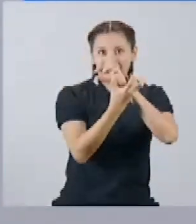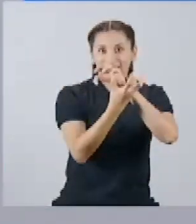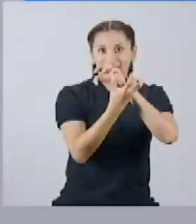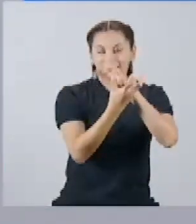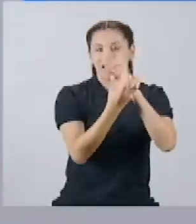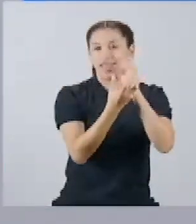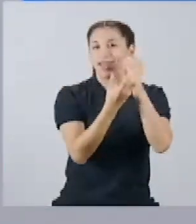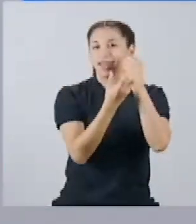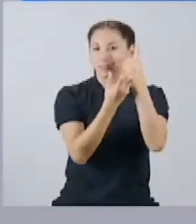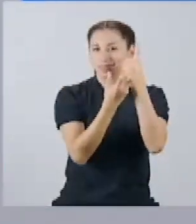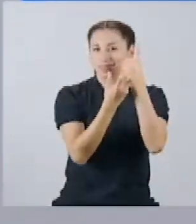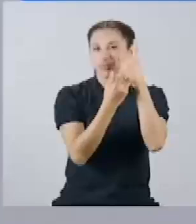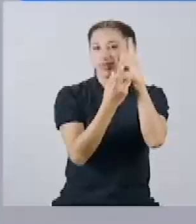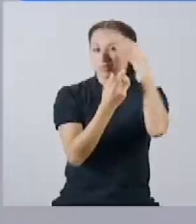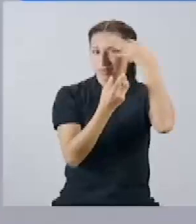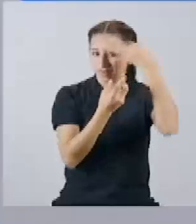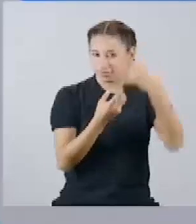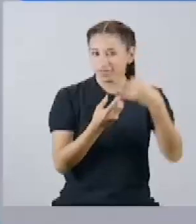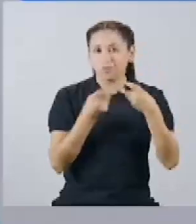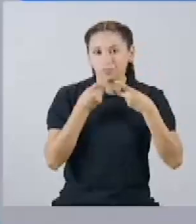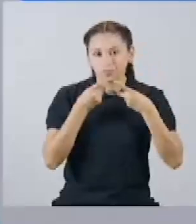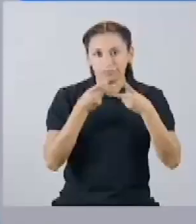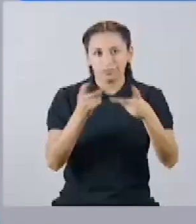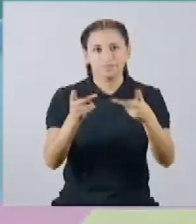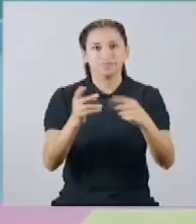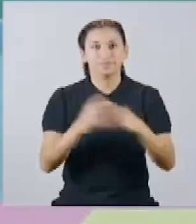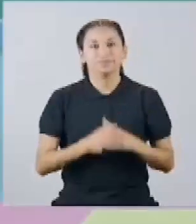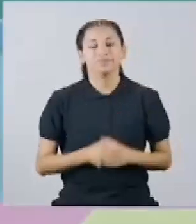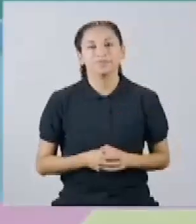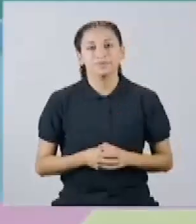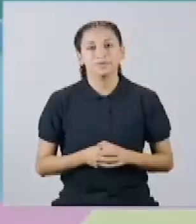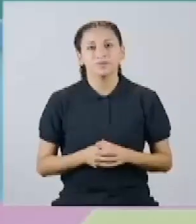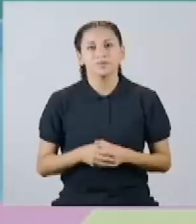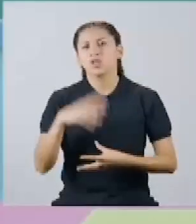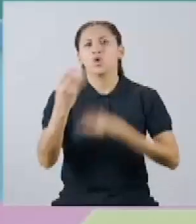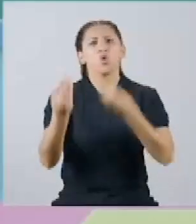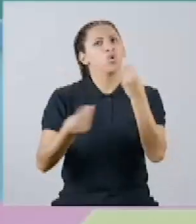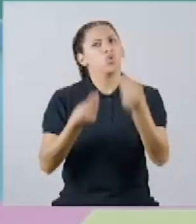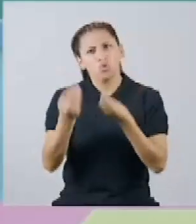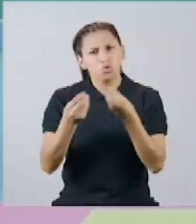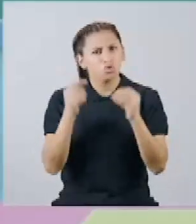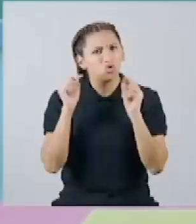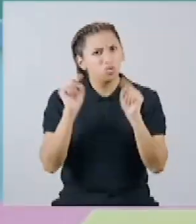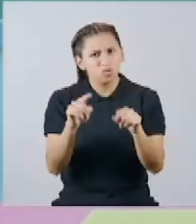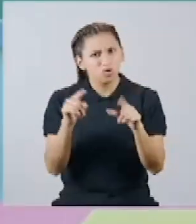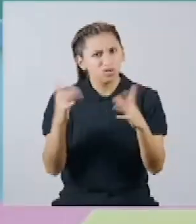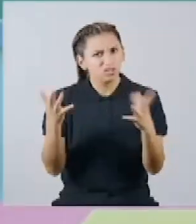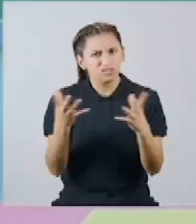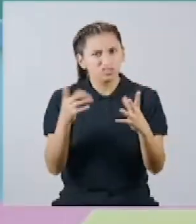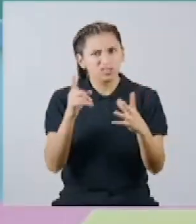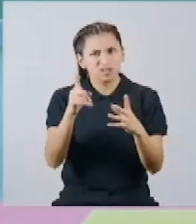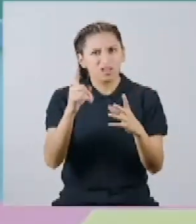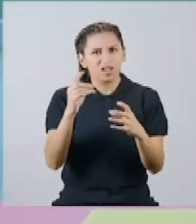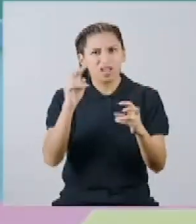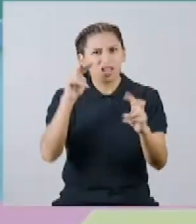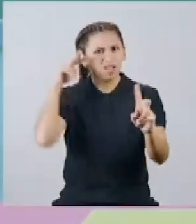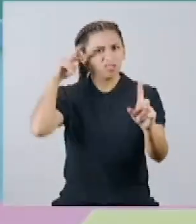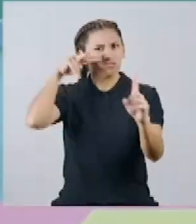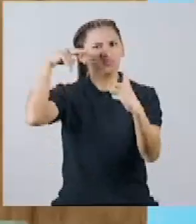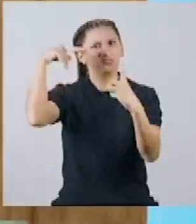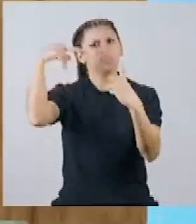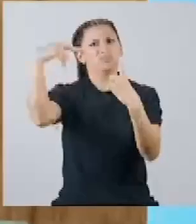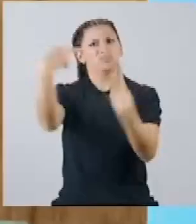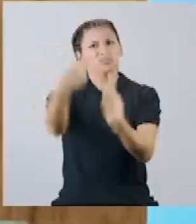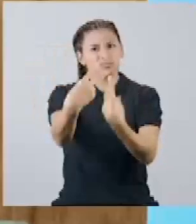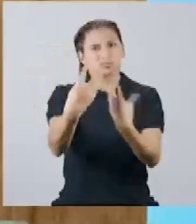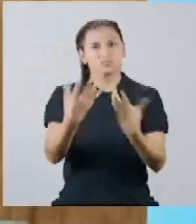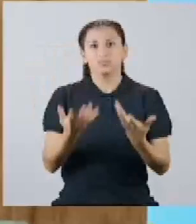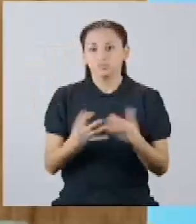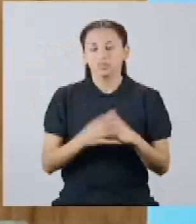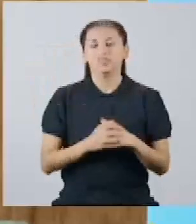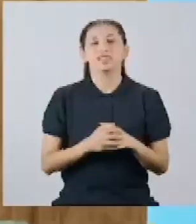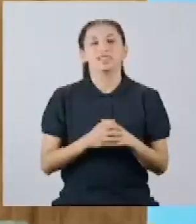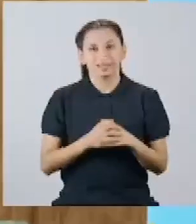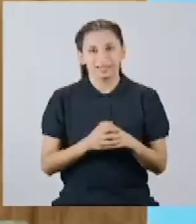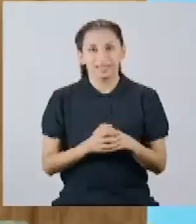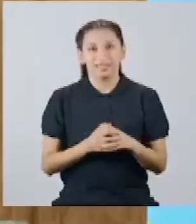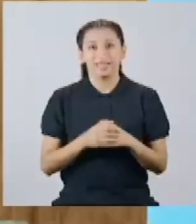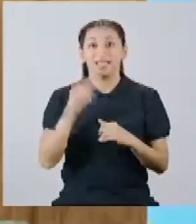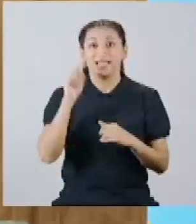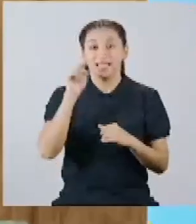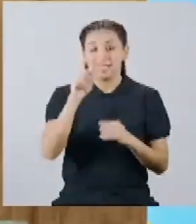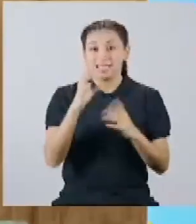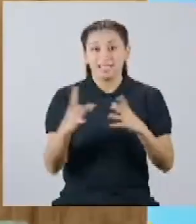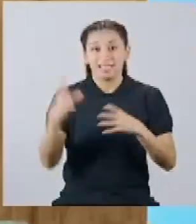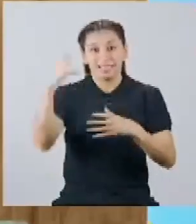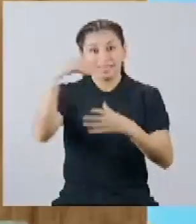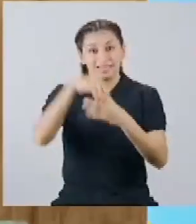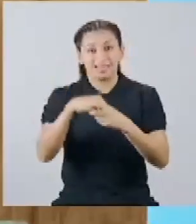una verdad revelada. ¿Y cómo funciona eso en el Design Thinking? Los insights en el